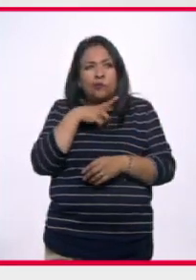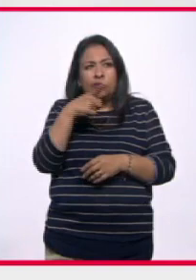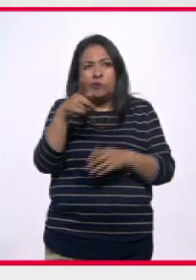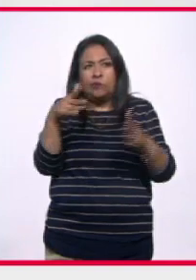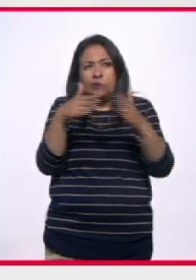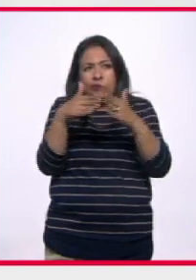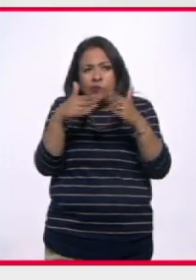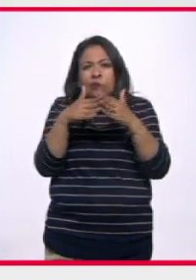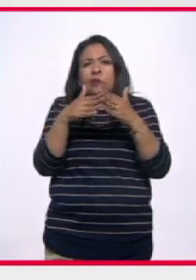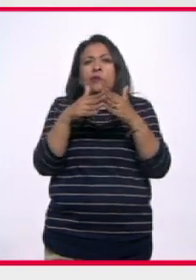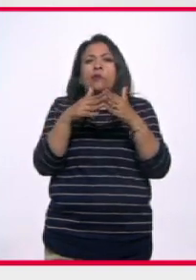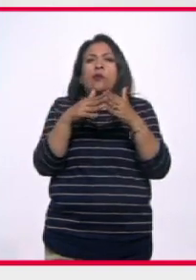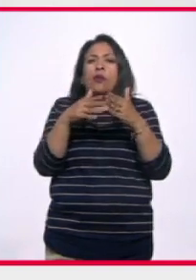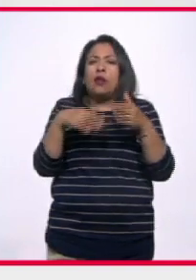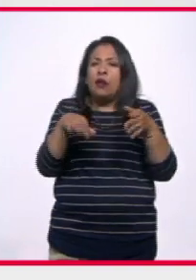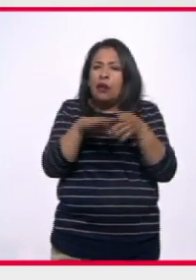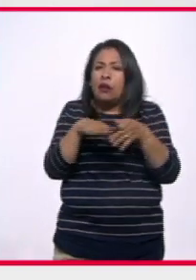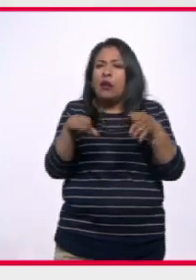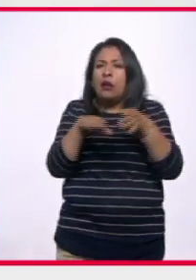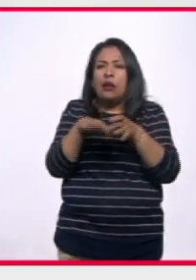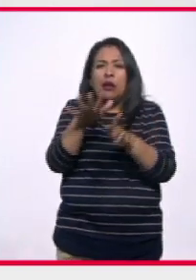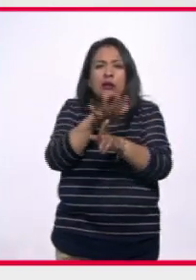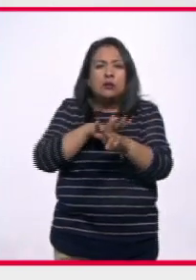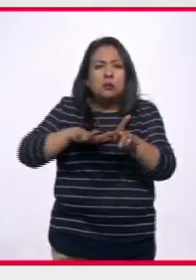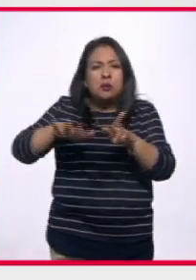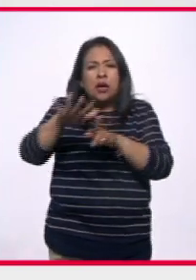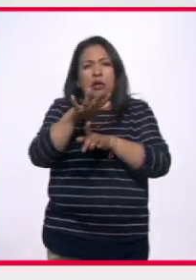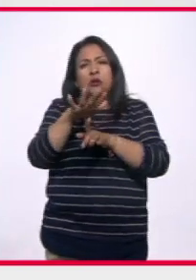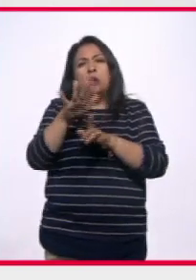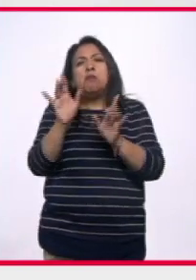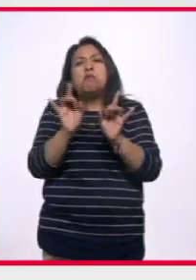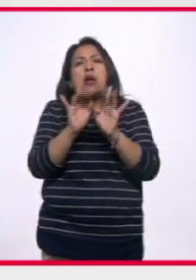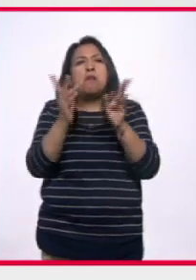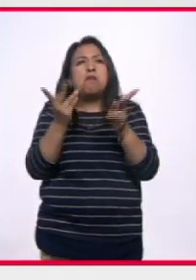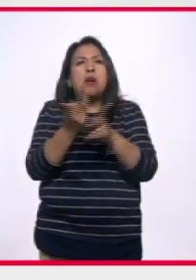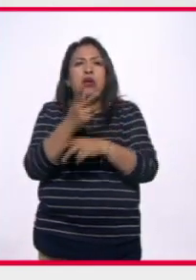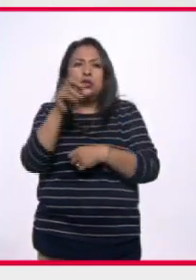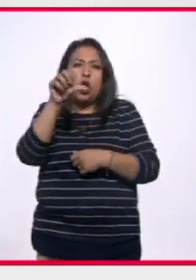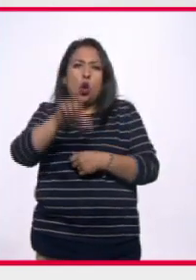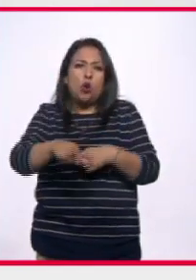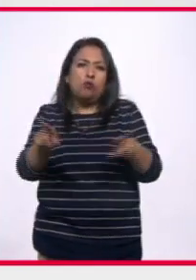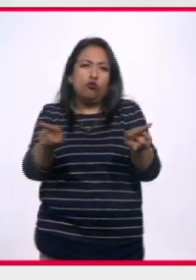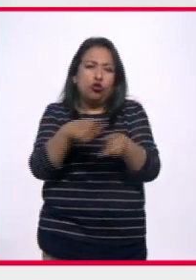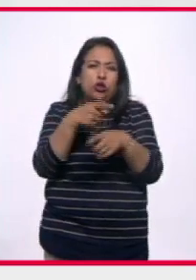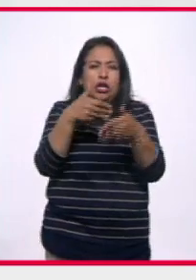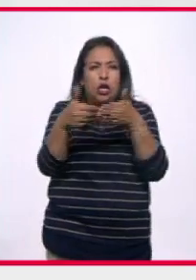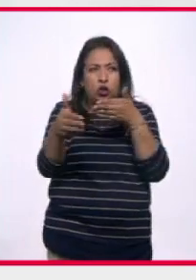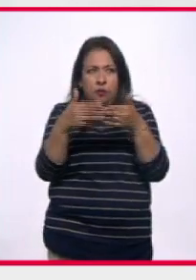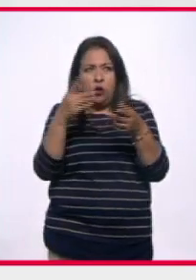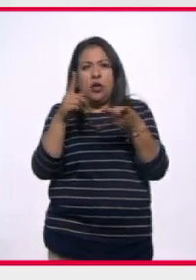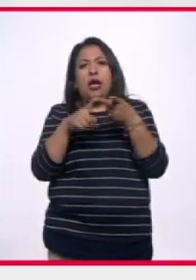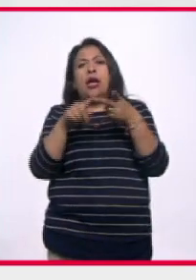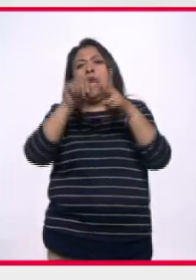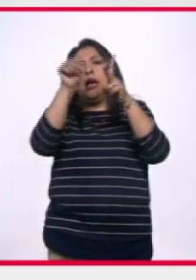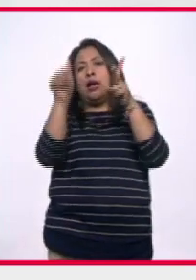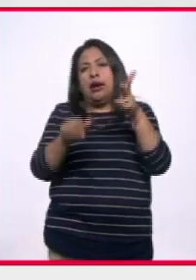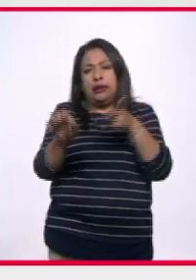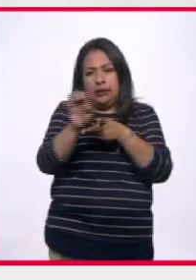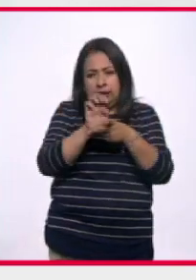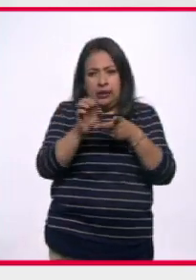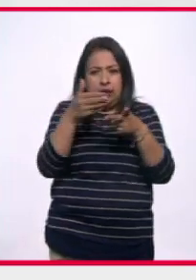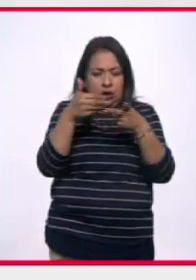casa estar hablando de manera continua con un espacio de lo que pasa hoy en música contemporánea en artes escénicas